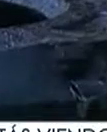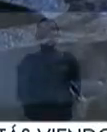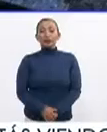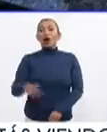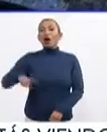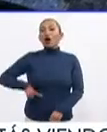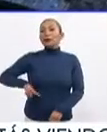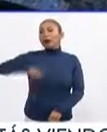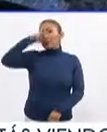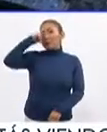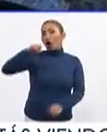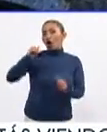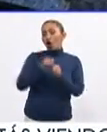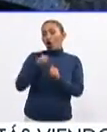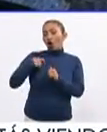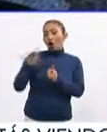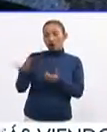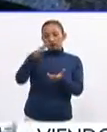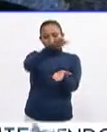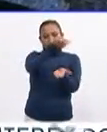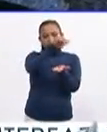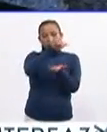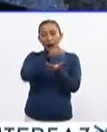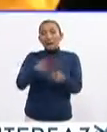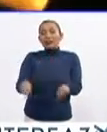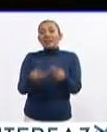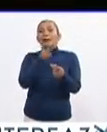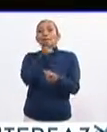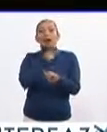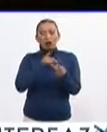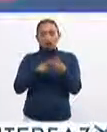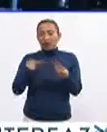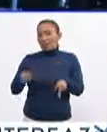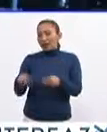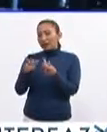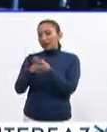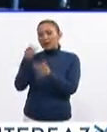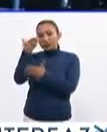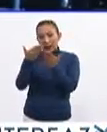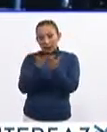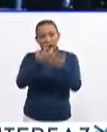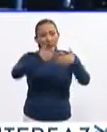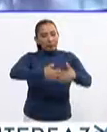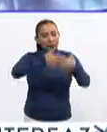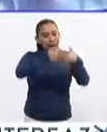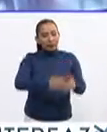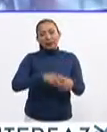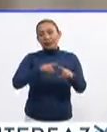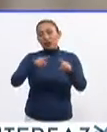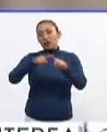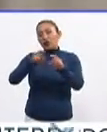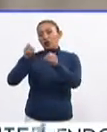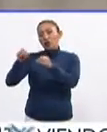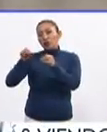El Gobierno de México, a través de los ingresos de venta de petróleo, venta de bienes, servicios de empresas y organismos